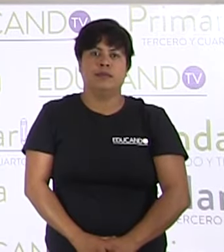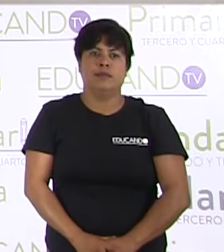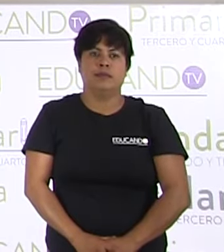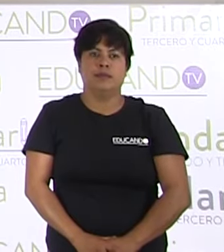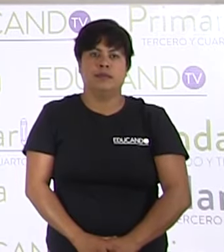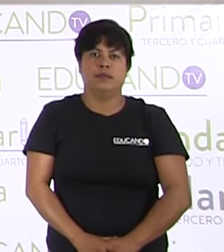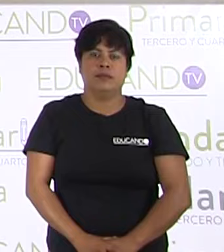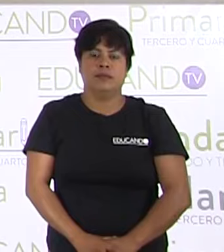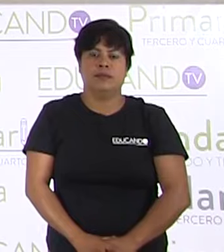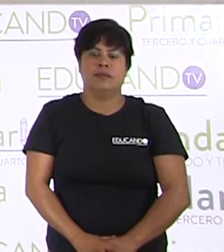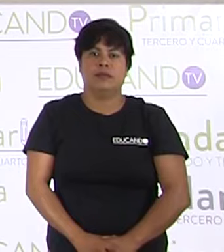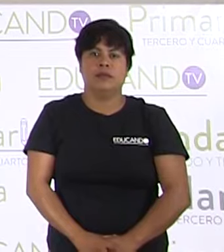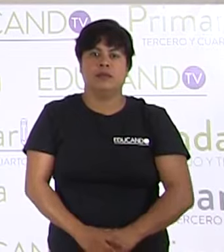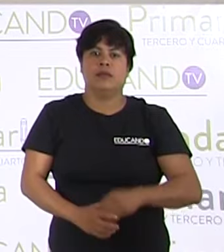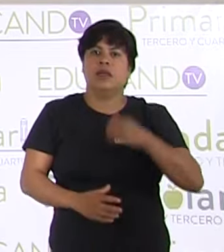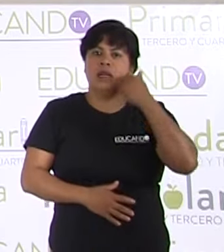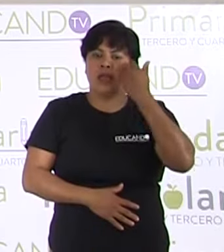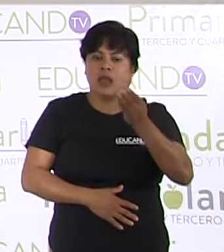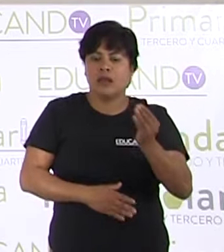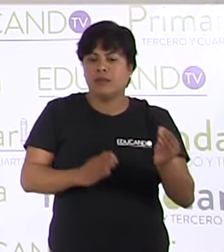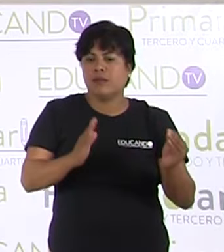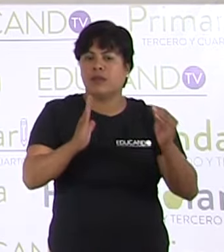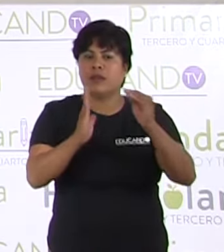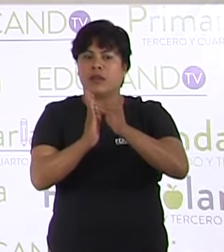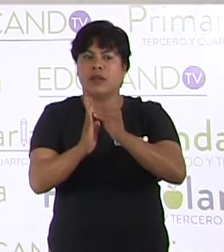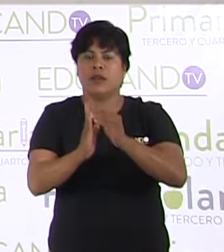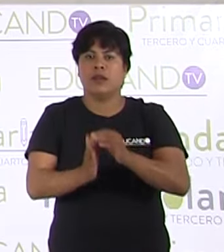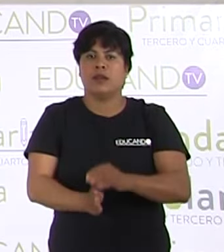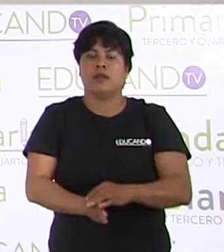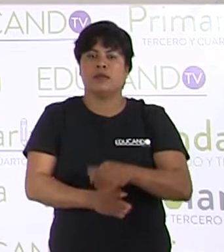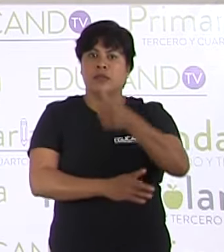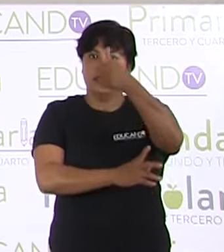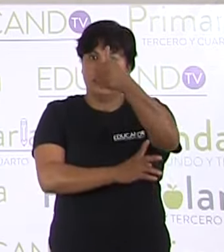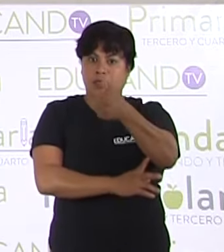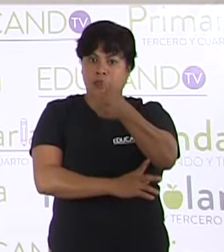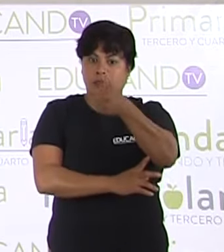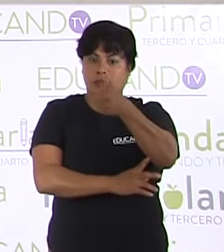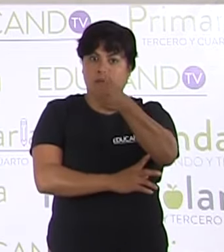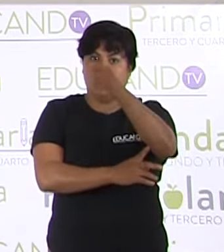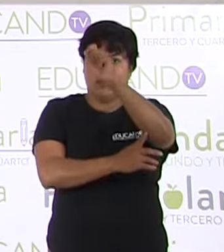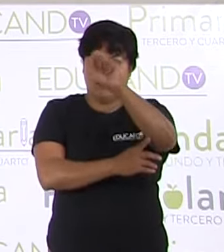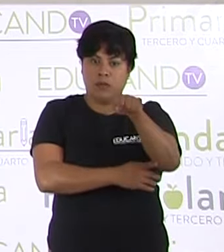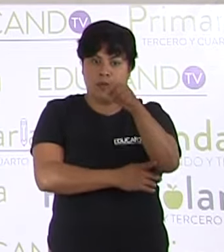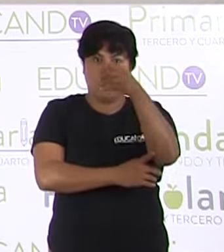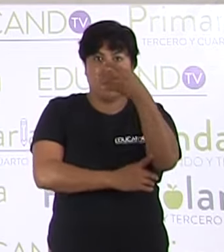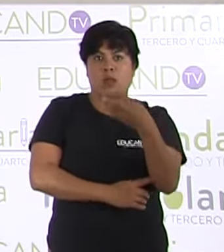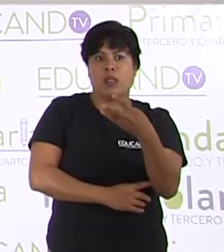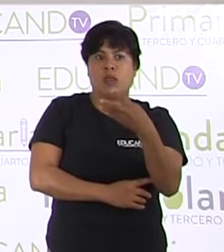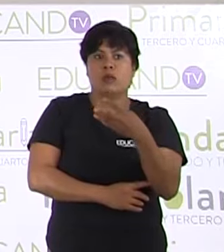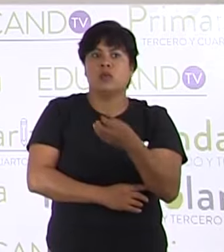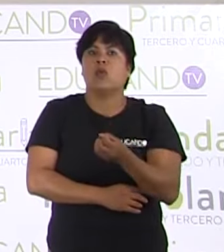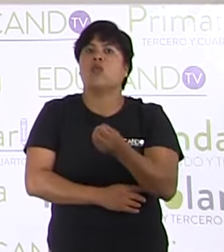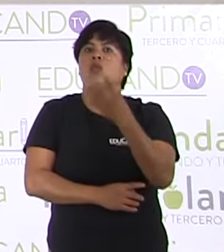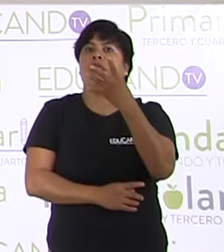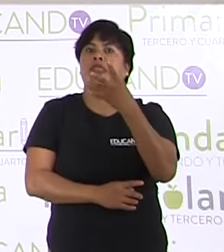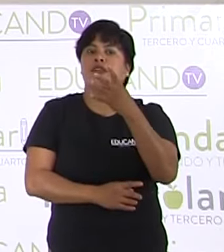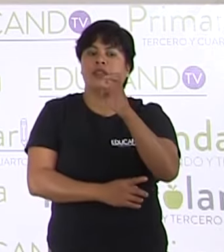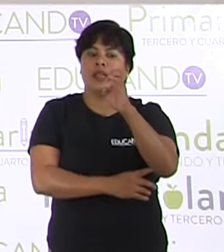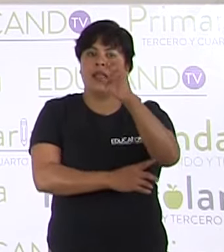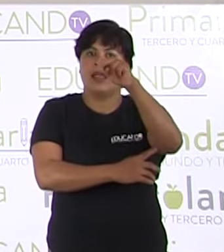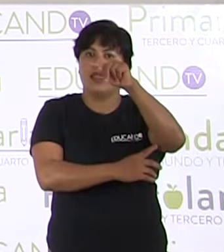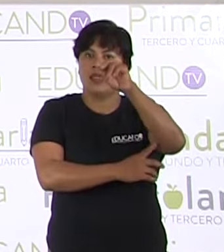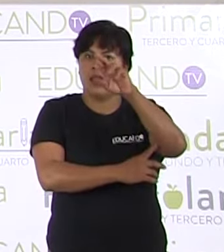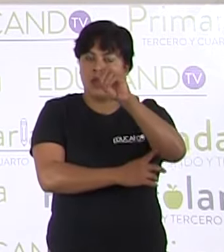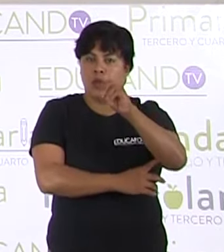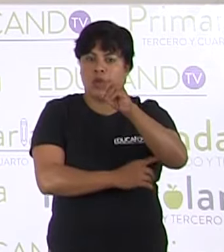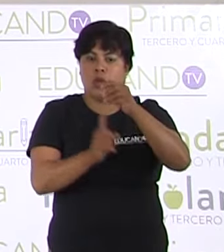ejemplo quisiéramos representar 6 cu4 Cuántos enteros es decir cuántos del